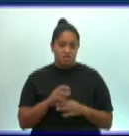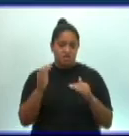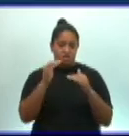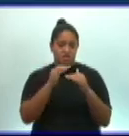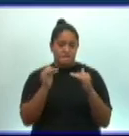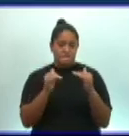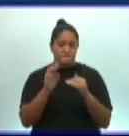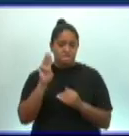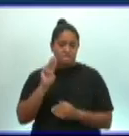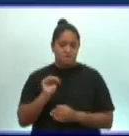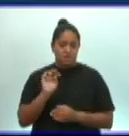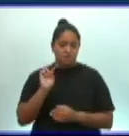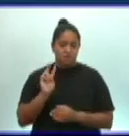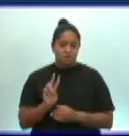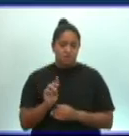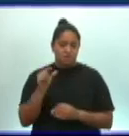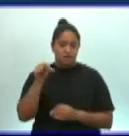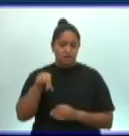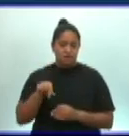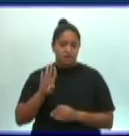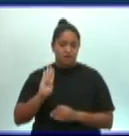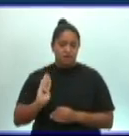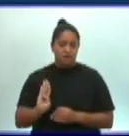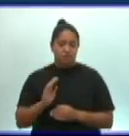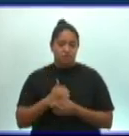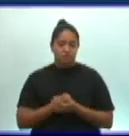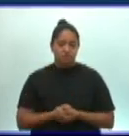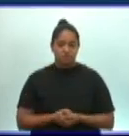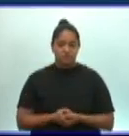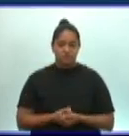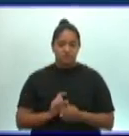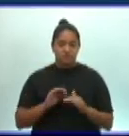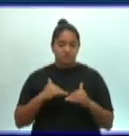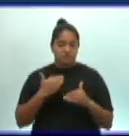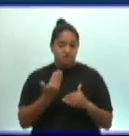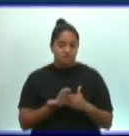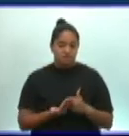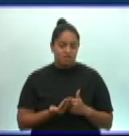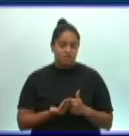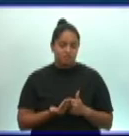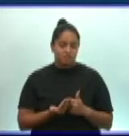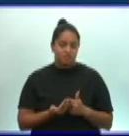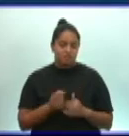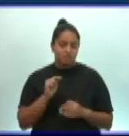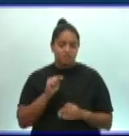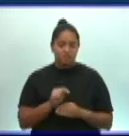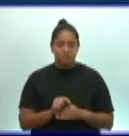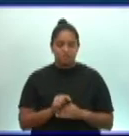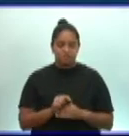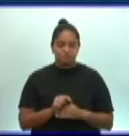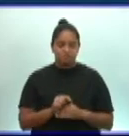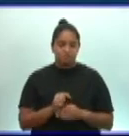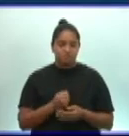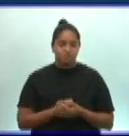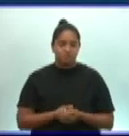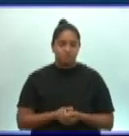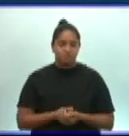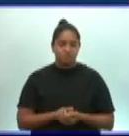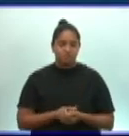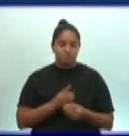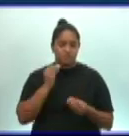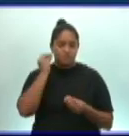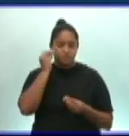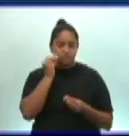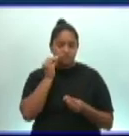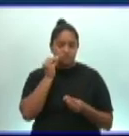masa, velocidad, carga, vector, inducción magnética. Y que además esto es un fundamento que utilizamos en